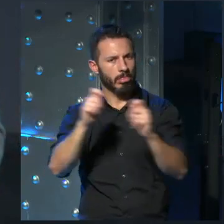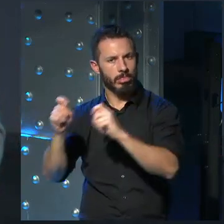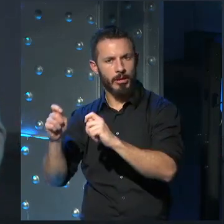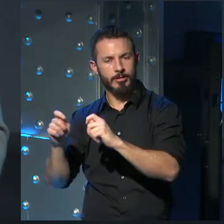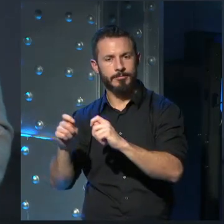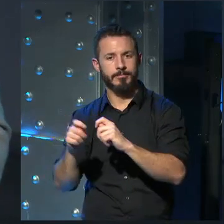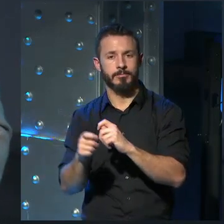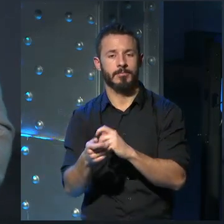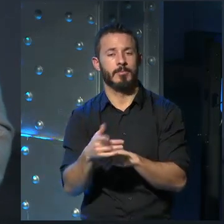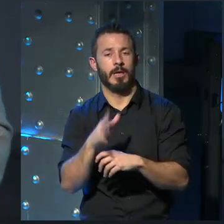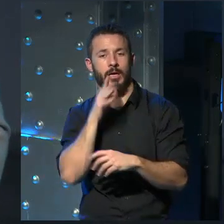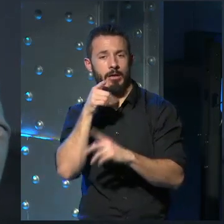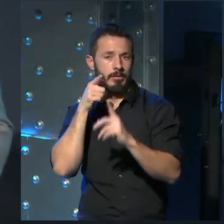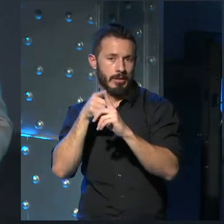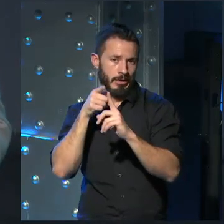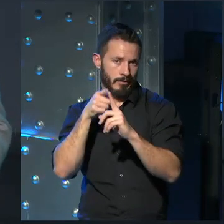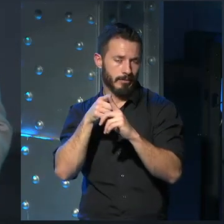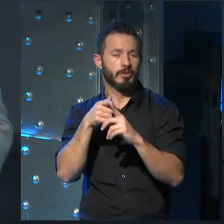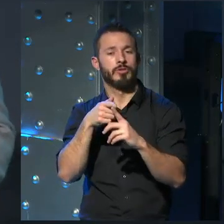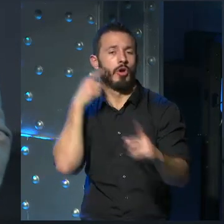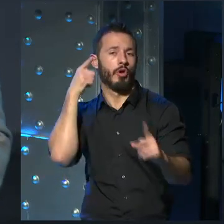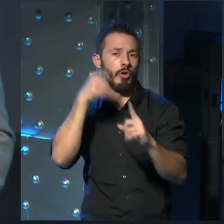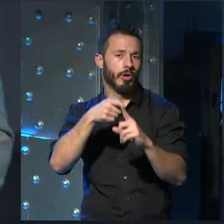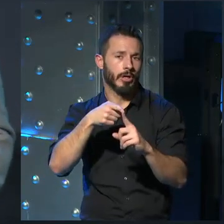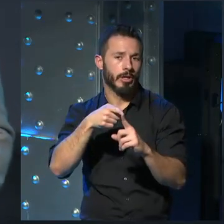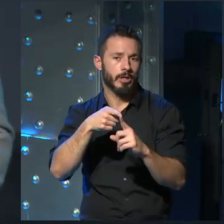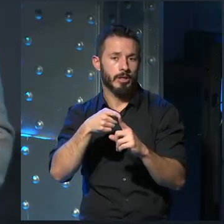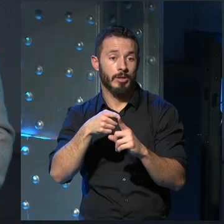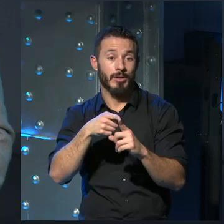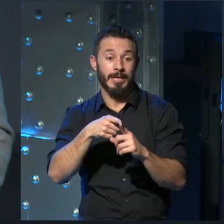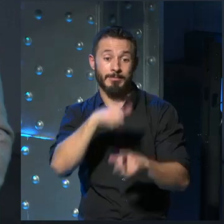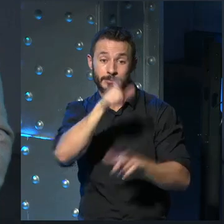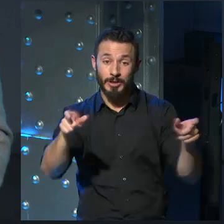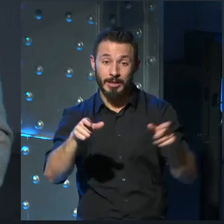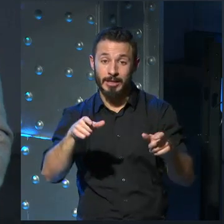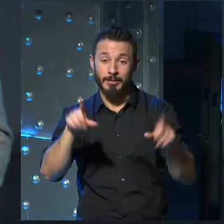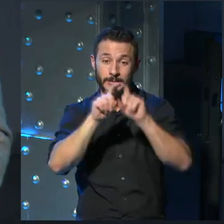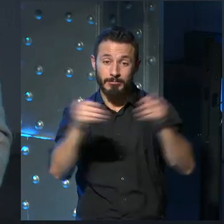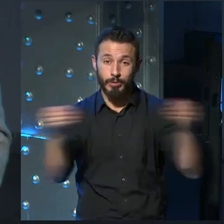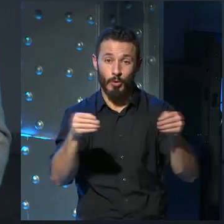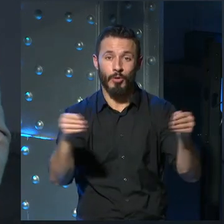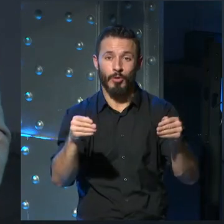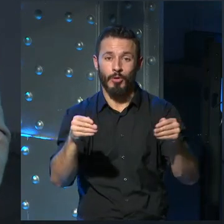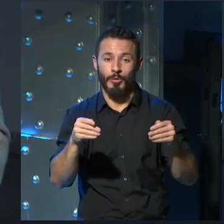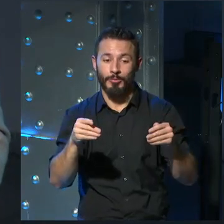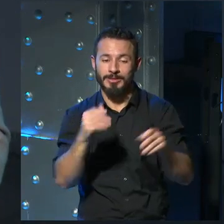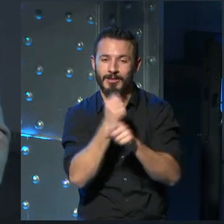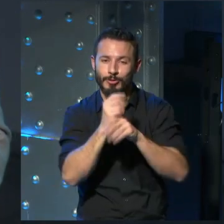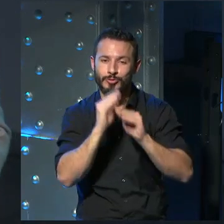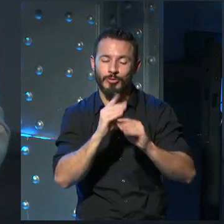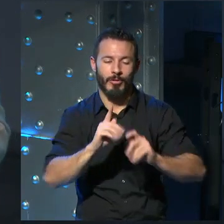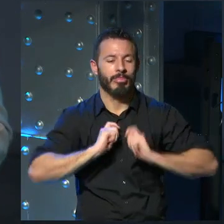había una referencia expresa a esto, de favorecer también el trabajo de los emprendedores, y es nuestra intención también crear